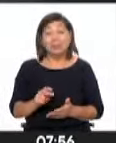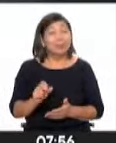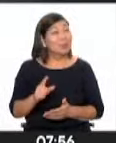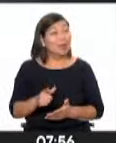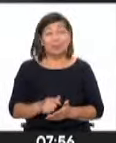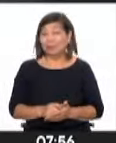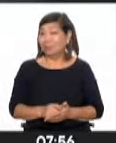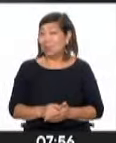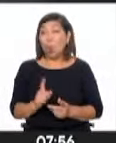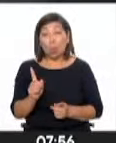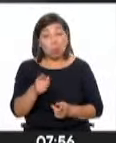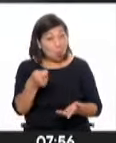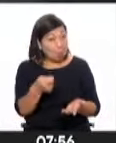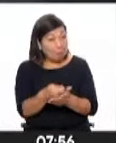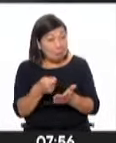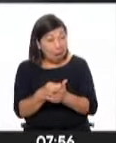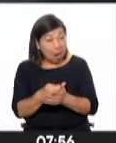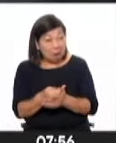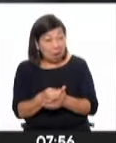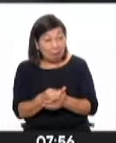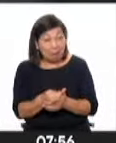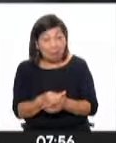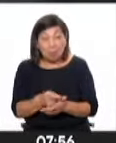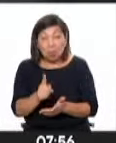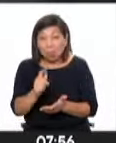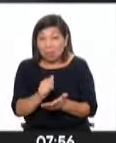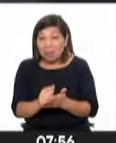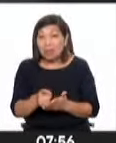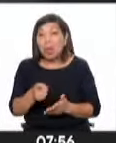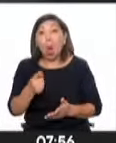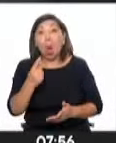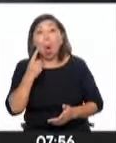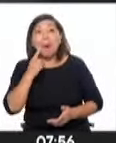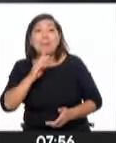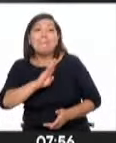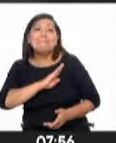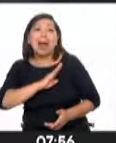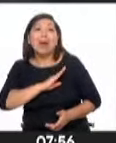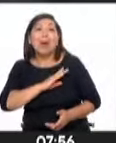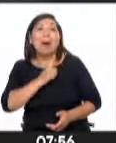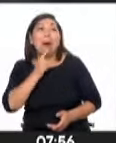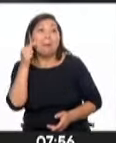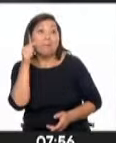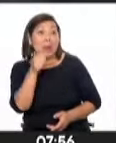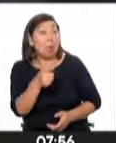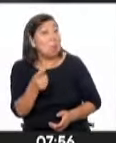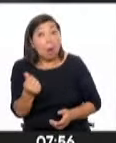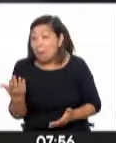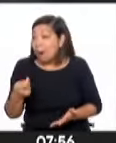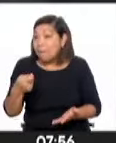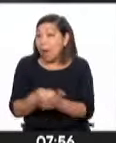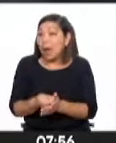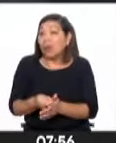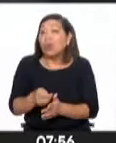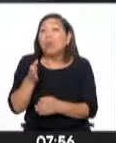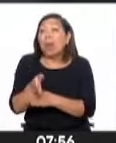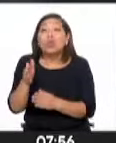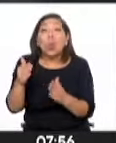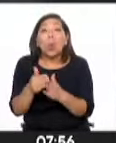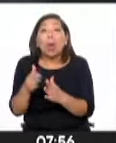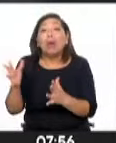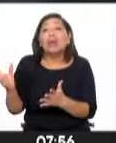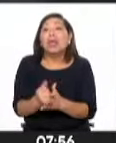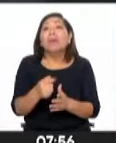carísimas, cuando uno no paga la cuota, suele tener muchas amenazas, ¿no? En el mejor de los casos, pues van a tu casa y se llevan